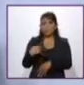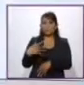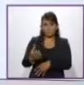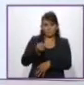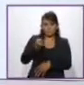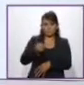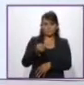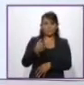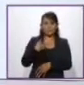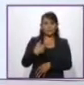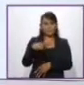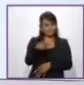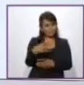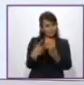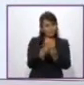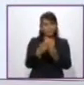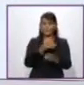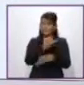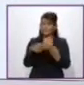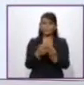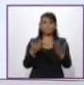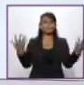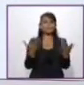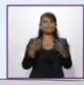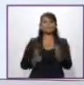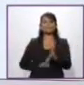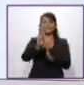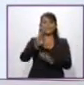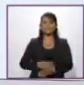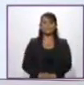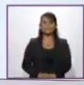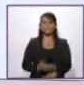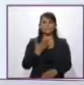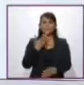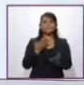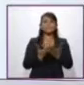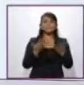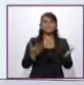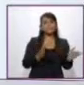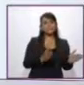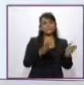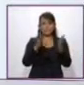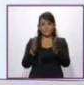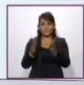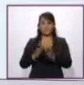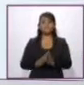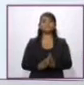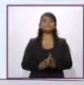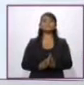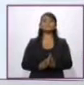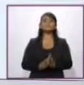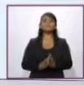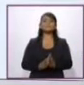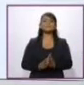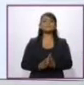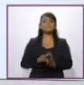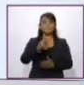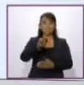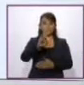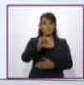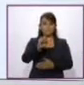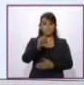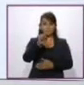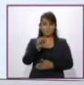todo. Gracias, candidato. Toca el turno para la candidata del partido Encuentro Solidario, María de Jesús